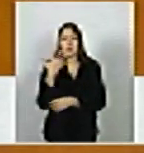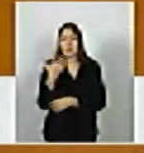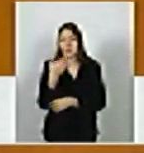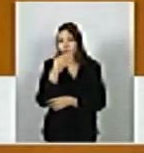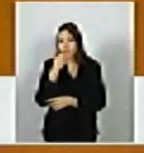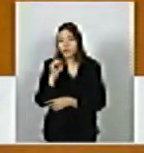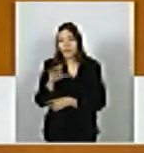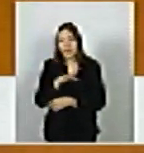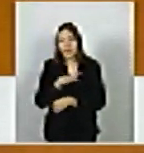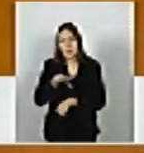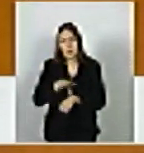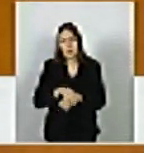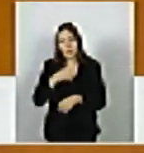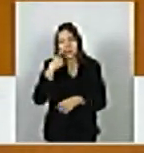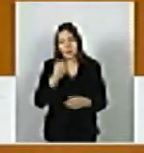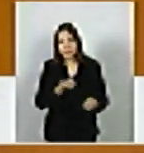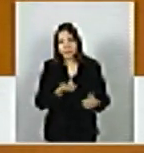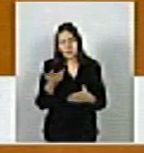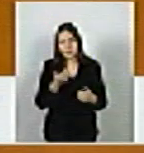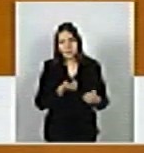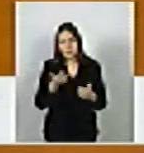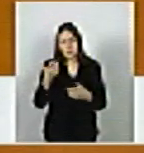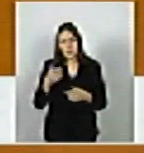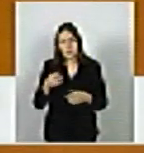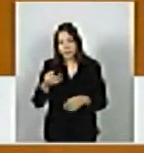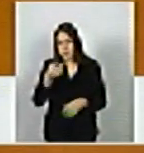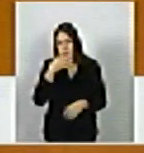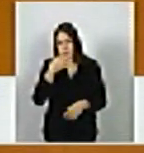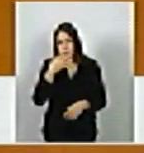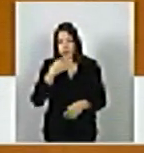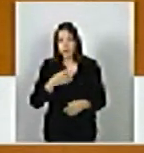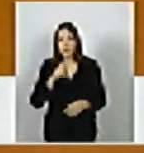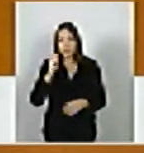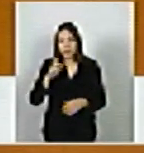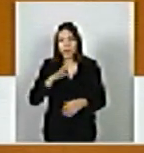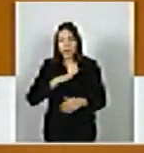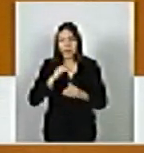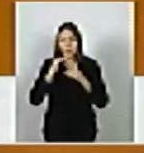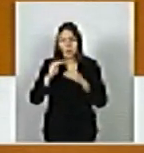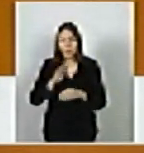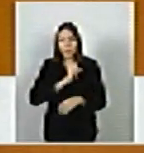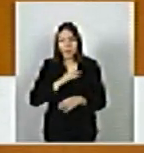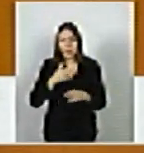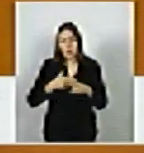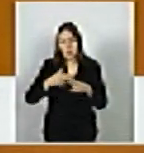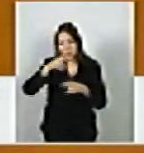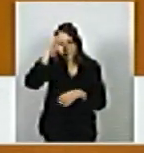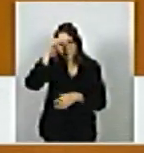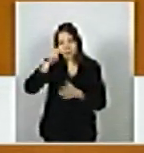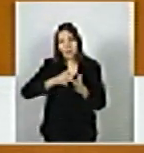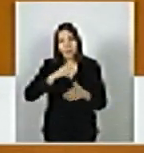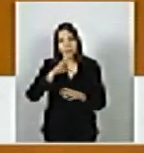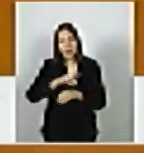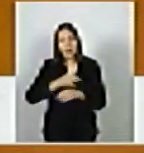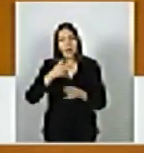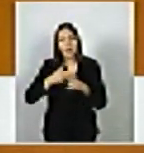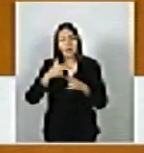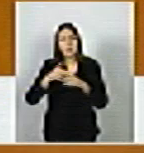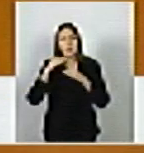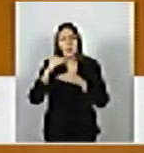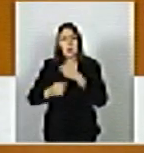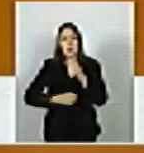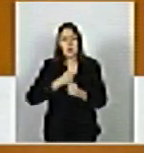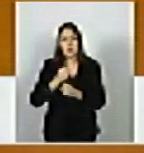permisos de importación del medicamento que está vigente hasta el 2020, lo que equivale en su